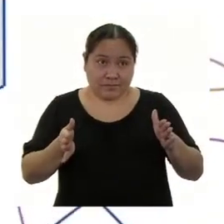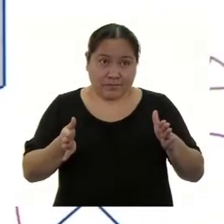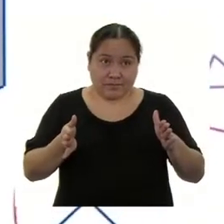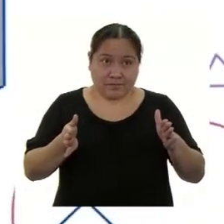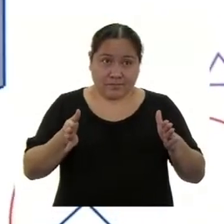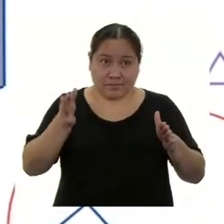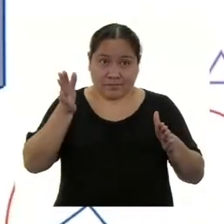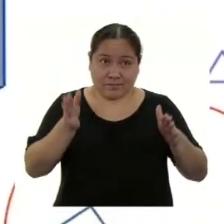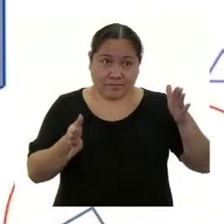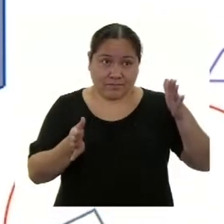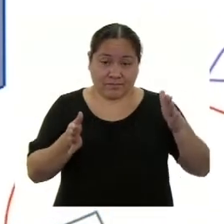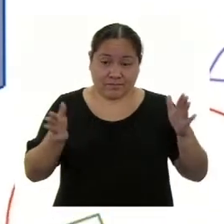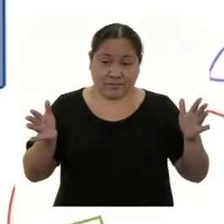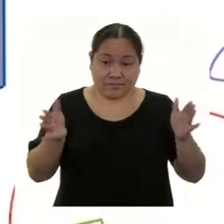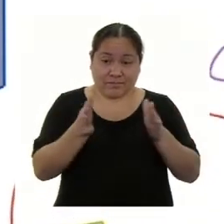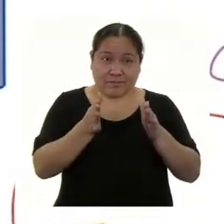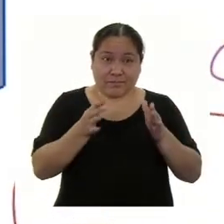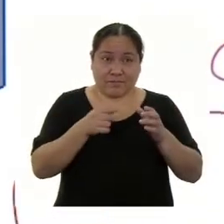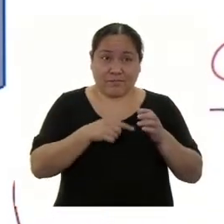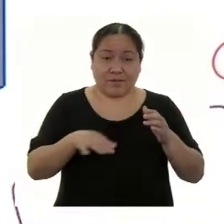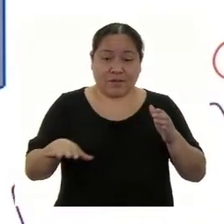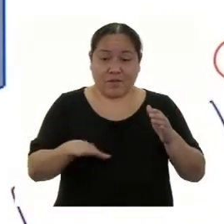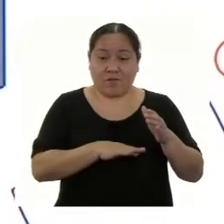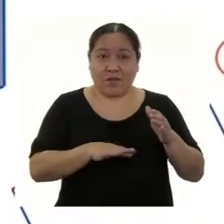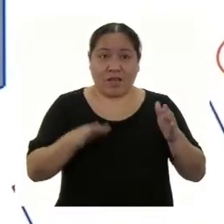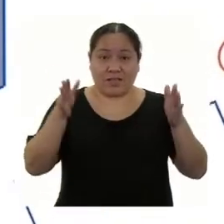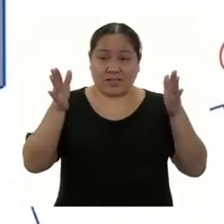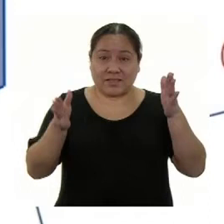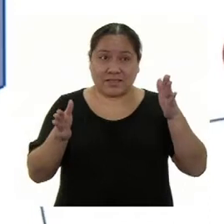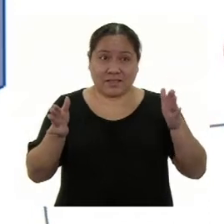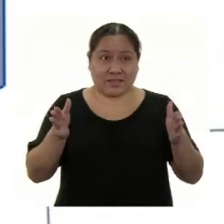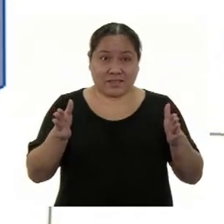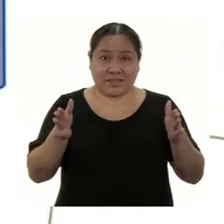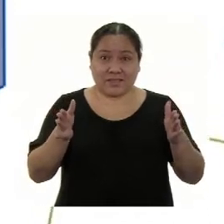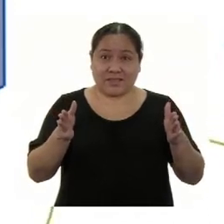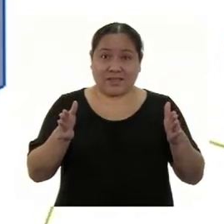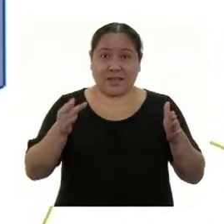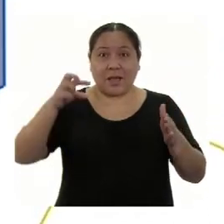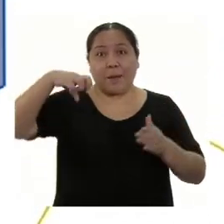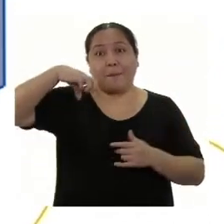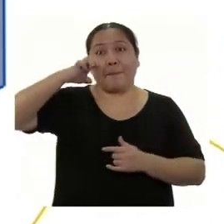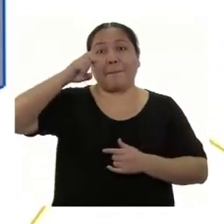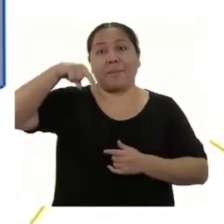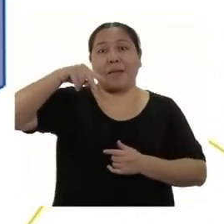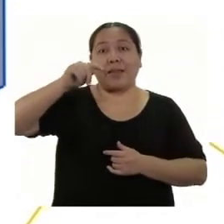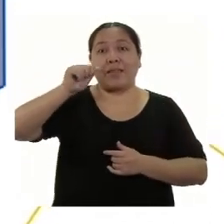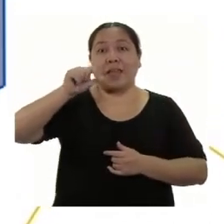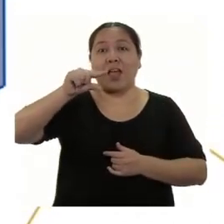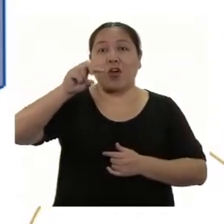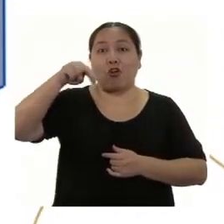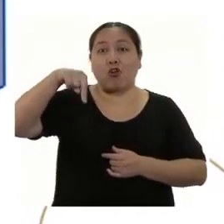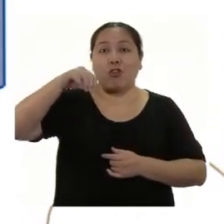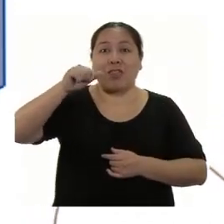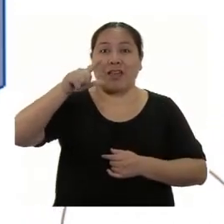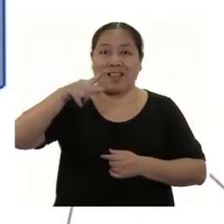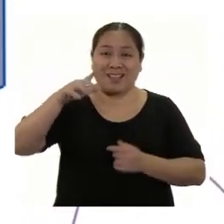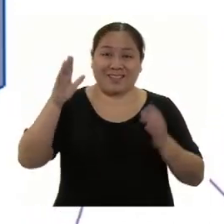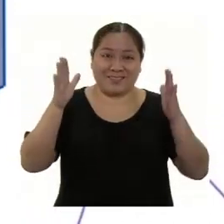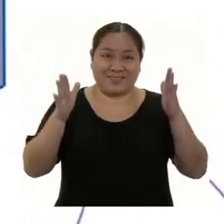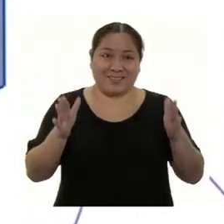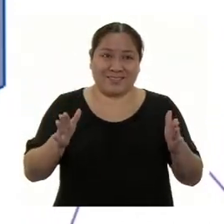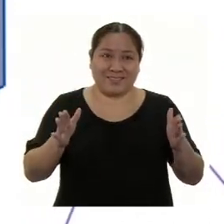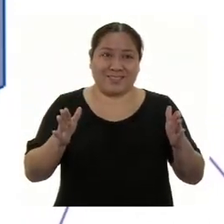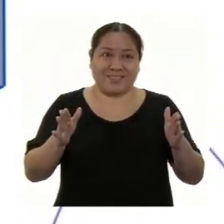están sombreadas serían las bases de este prisma pentagonal, ya que tienen forma de pentágono. Además,